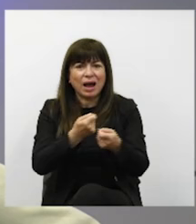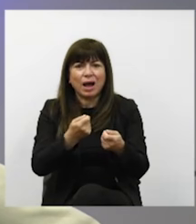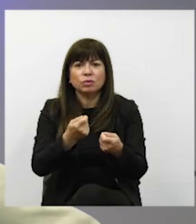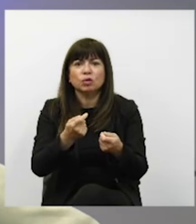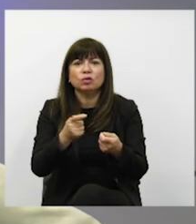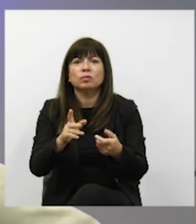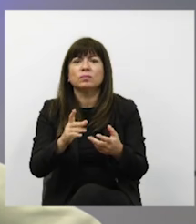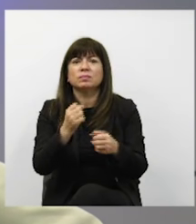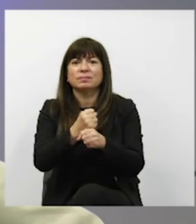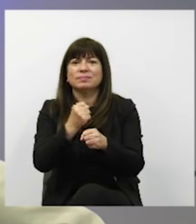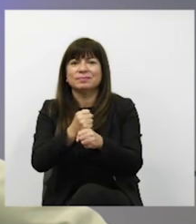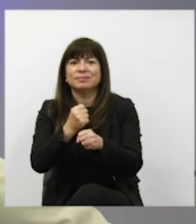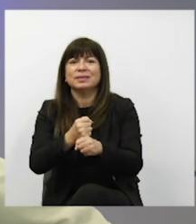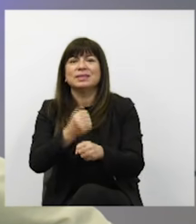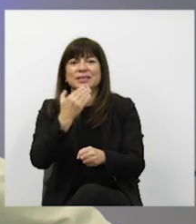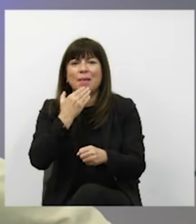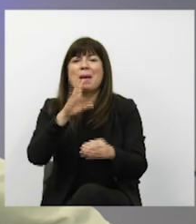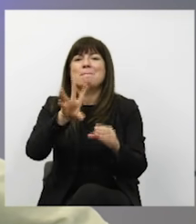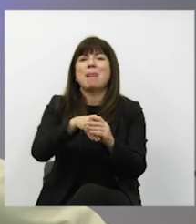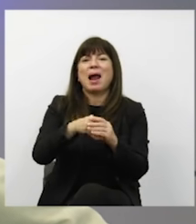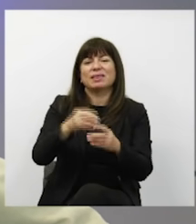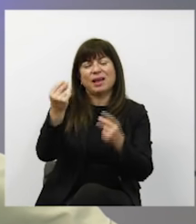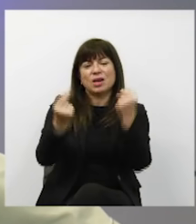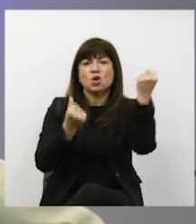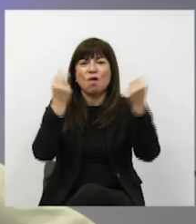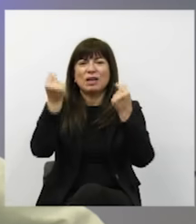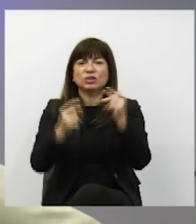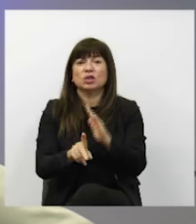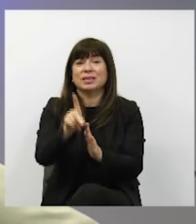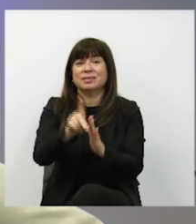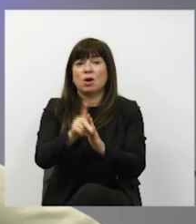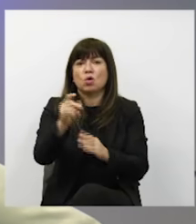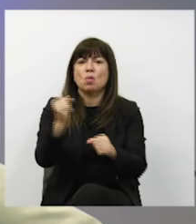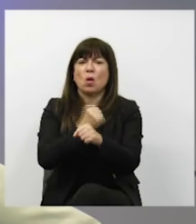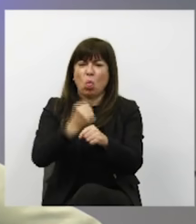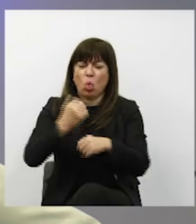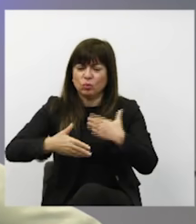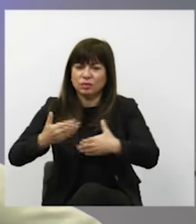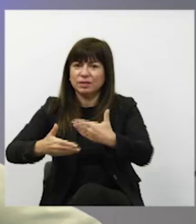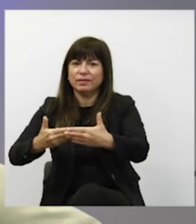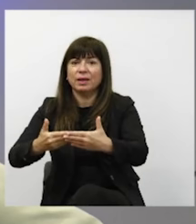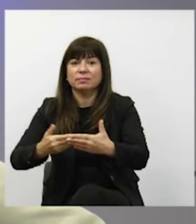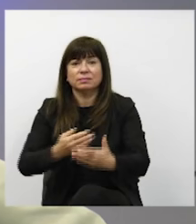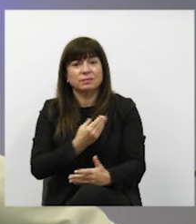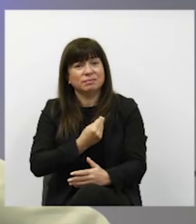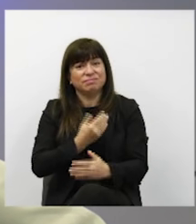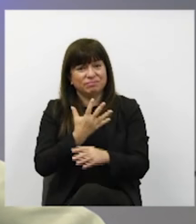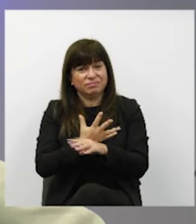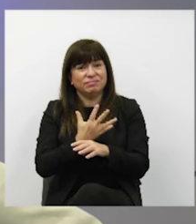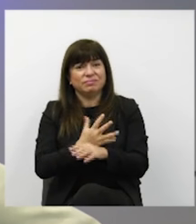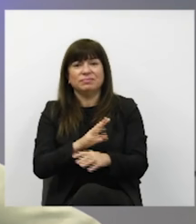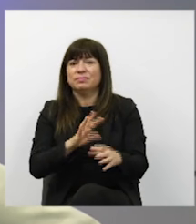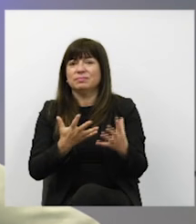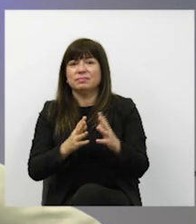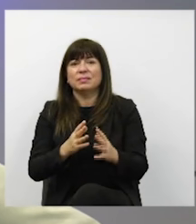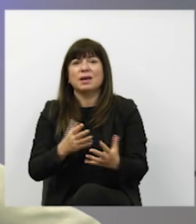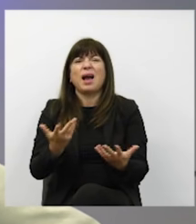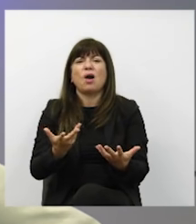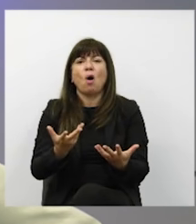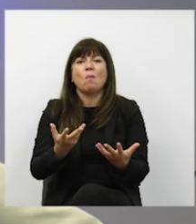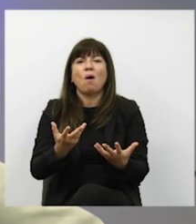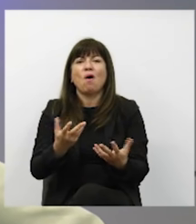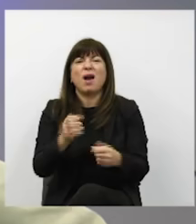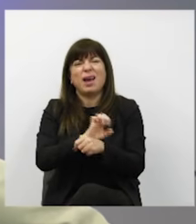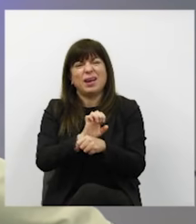y también, en el fondo, dar un salto en innovación y desarrollo, en productividad, etcétera. Pero el temor que uno tiene es que la capacidad instalada